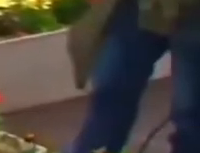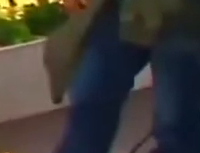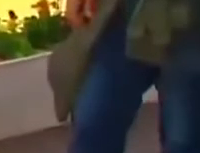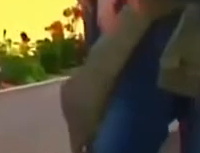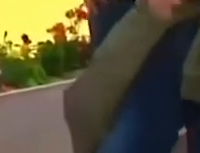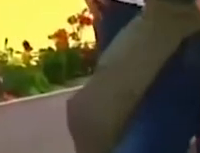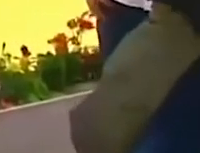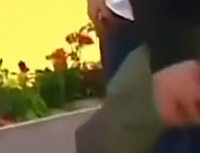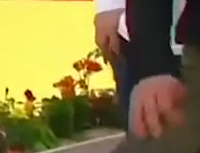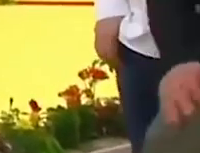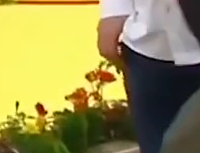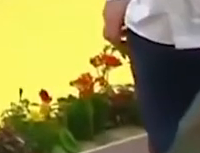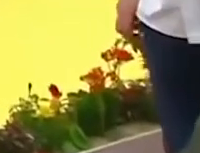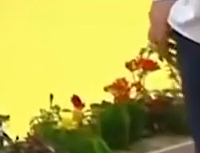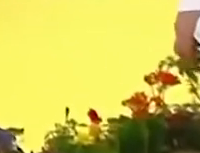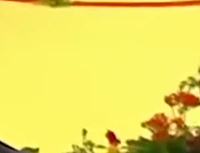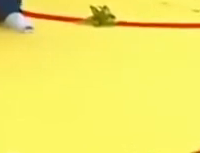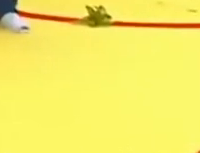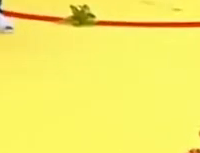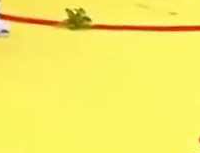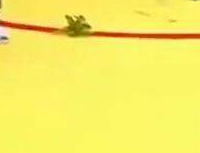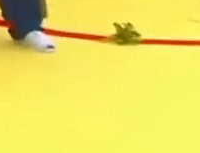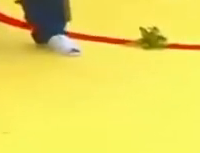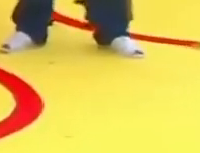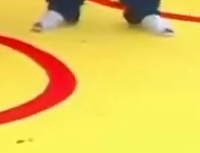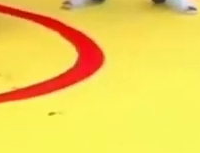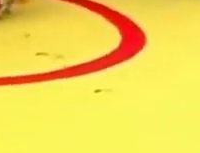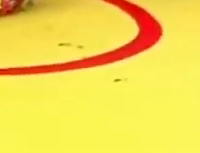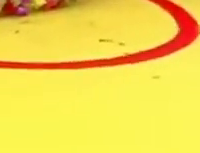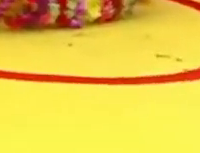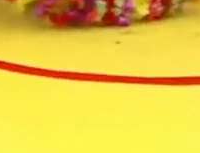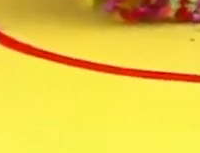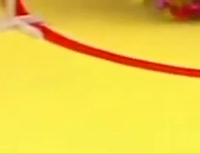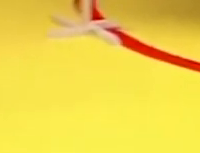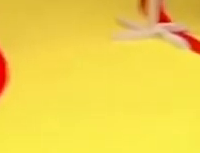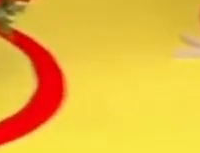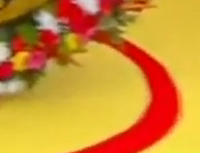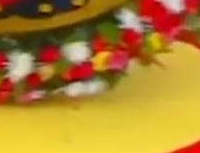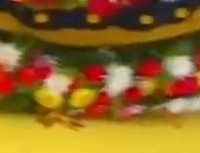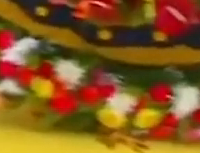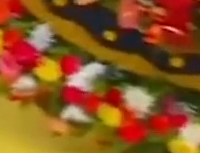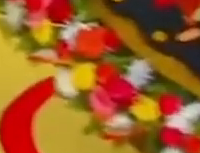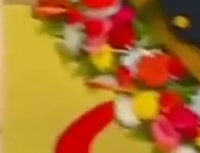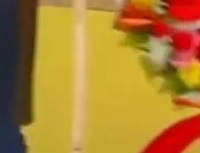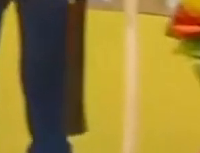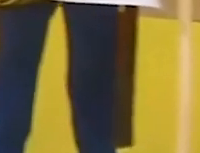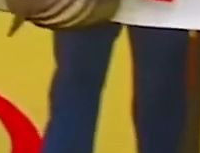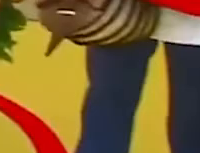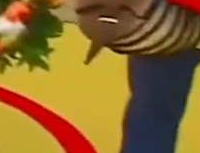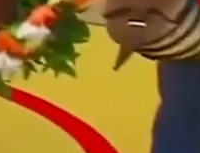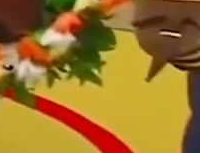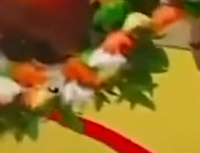Cerro, número de contrato 148. Germán, felicitaciones.